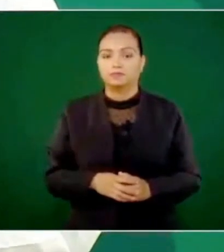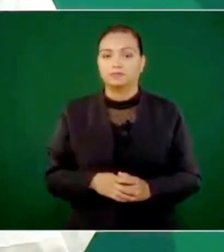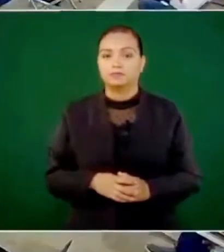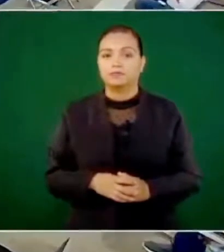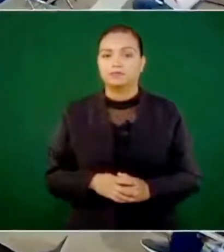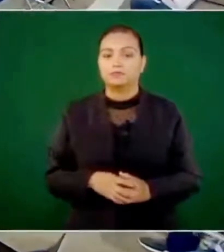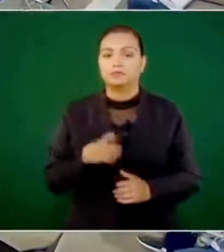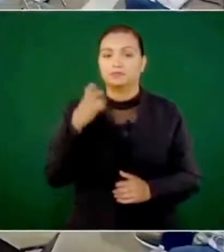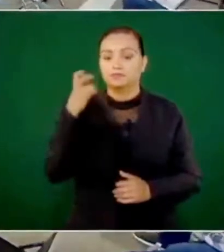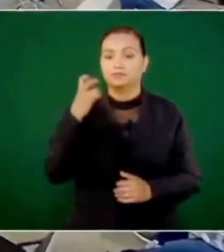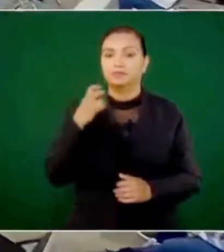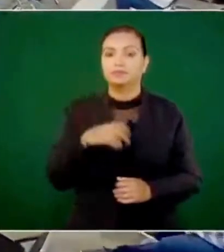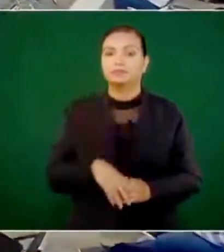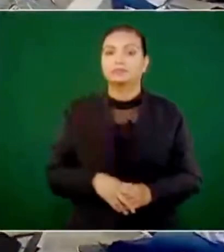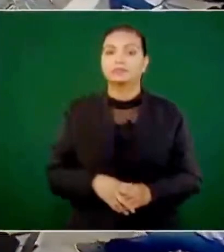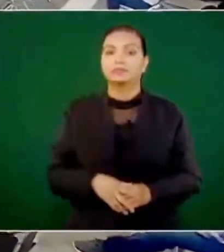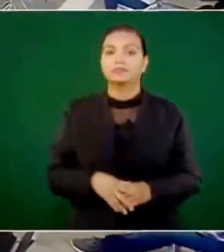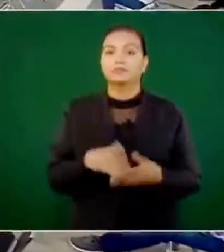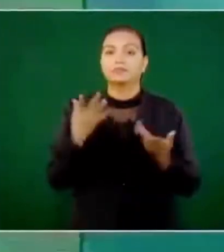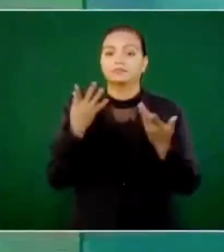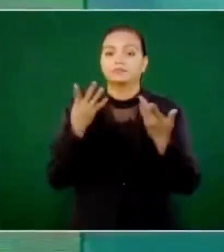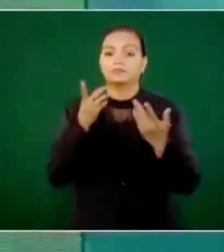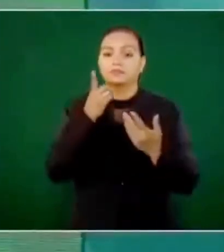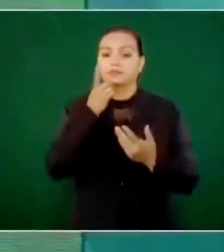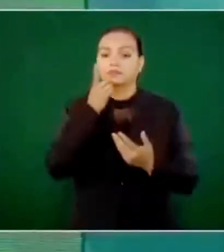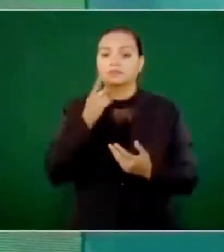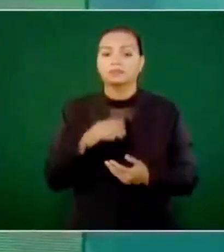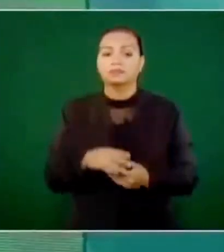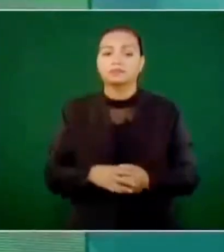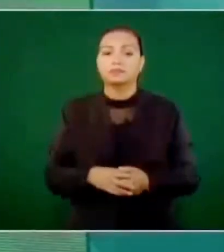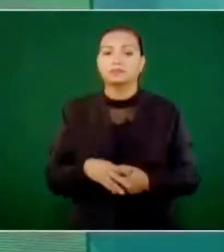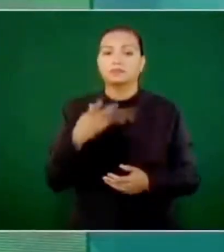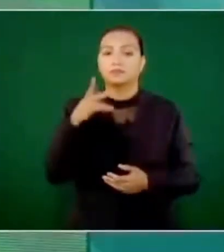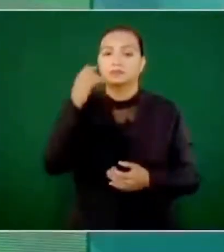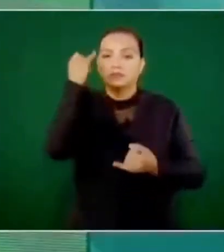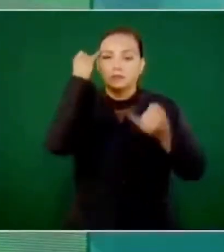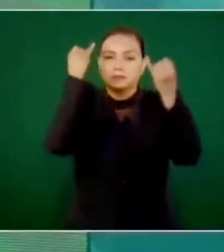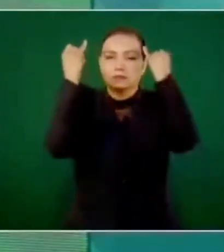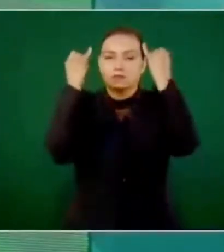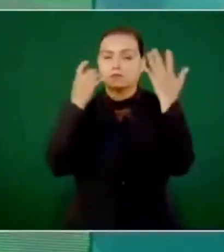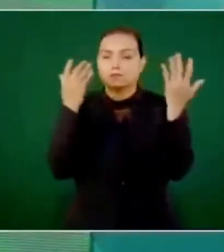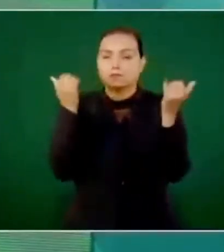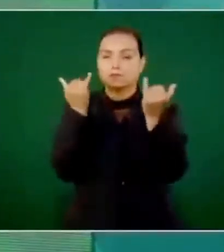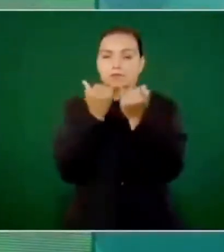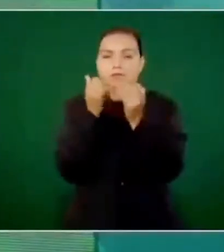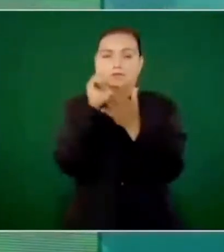Él está formado, su